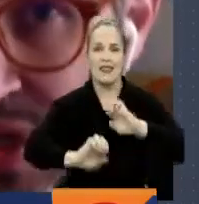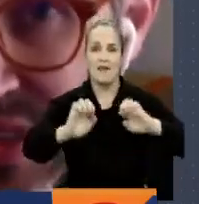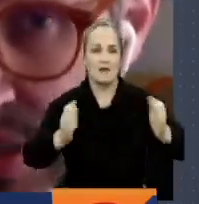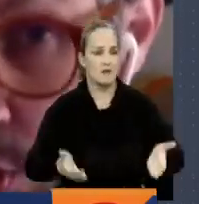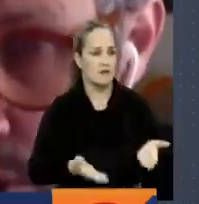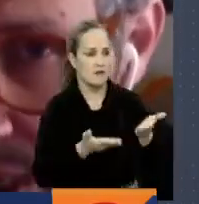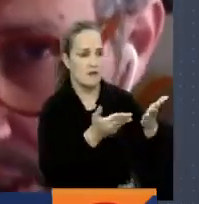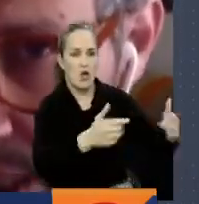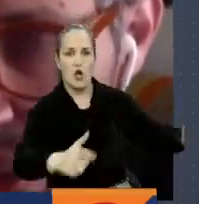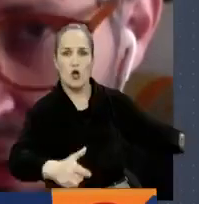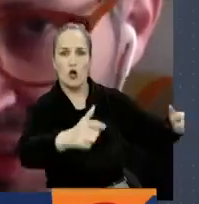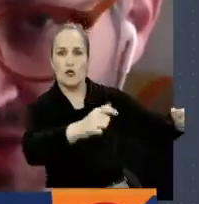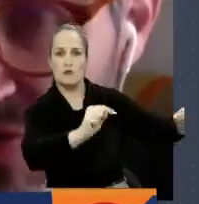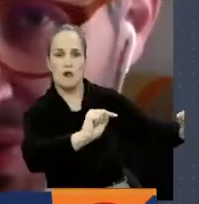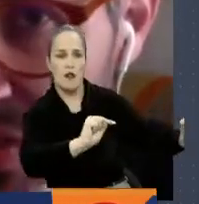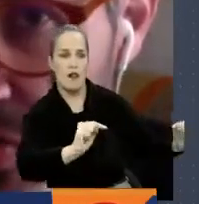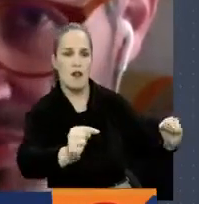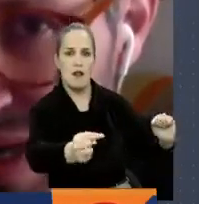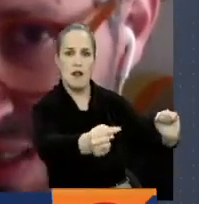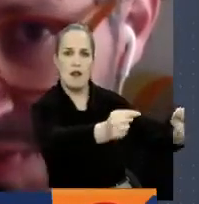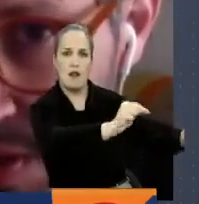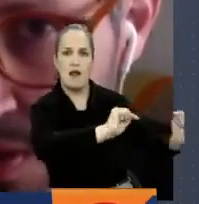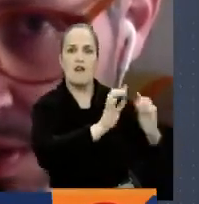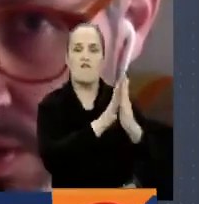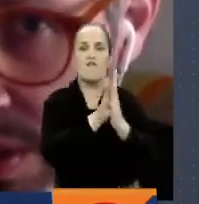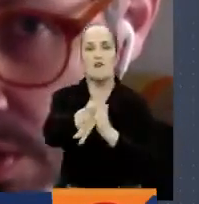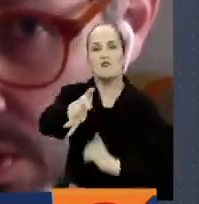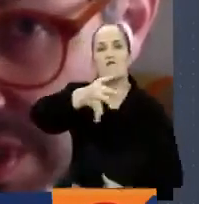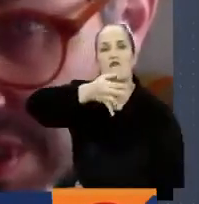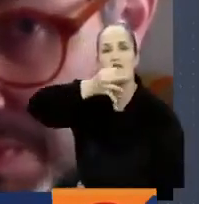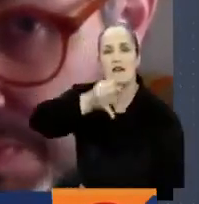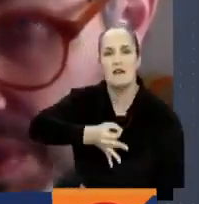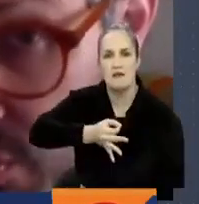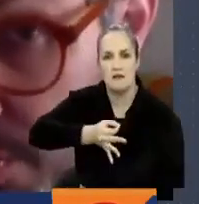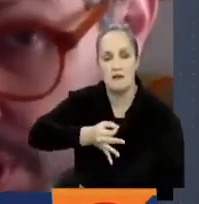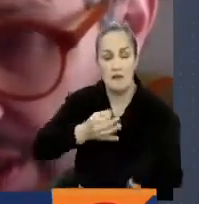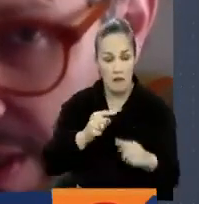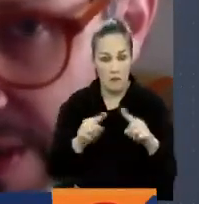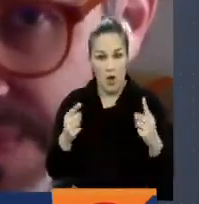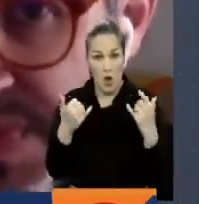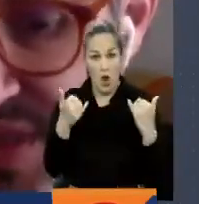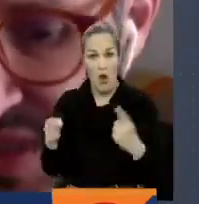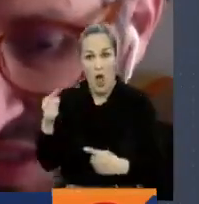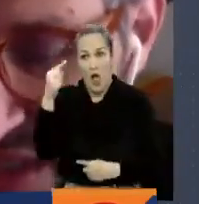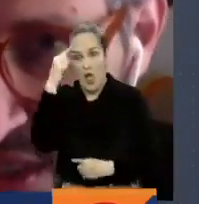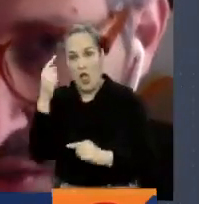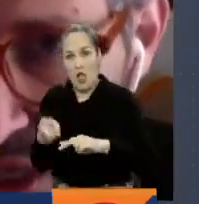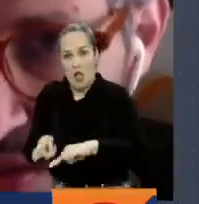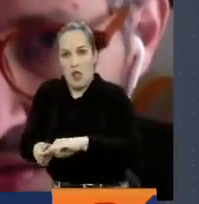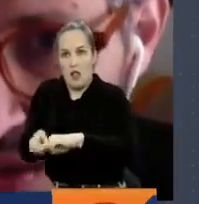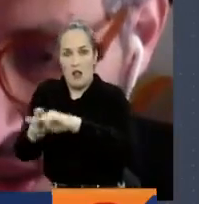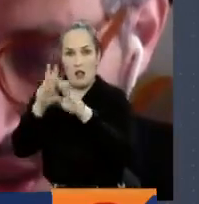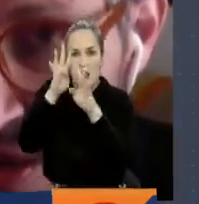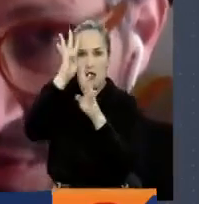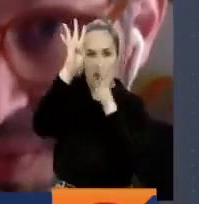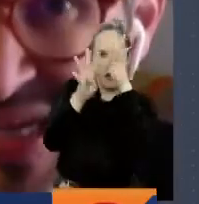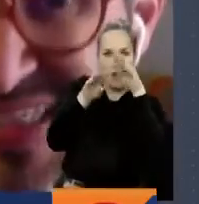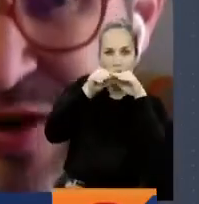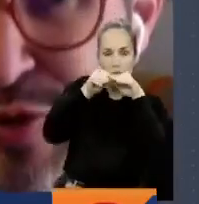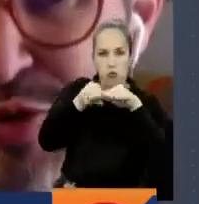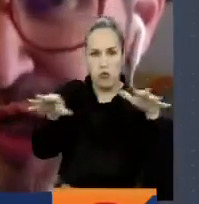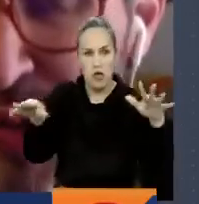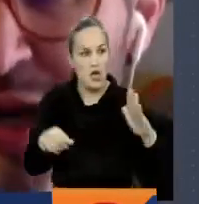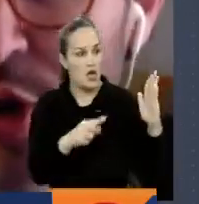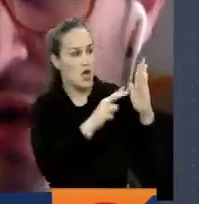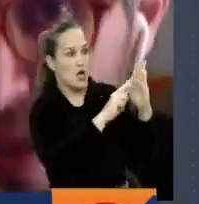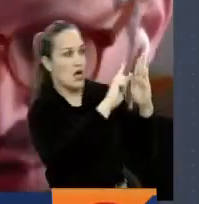es decir que lo que circule sea información veraz pero cuando lo que se presupone Esta es una reforma